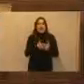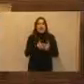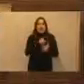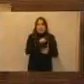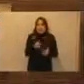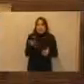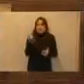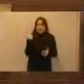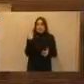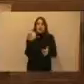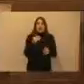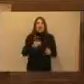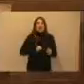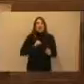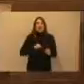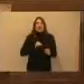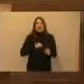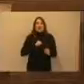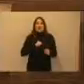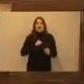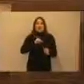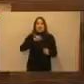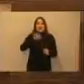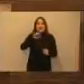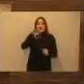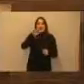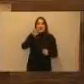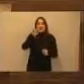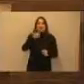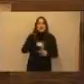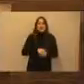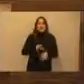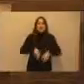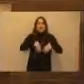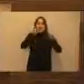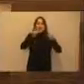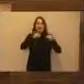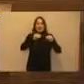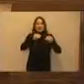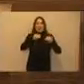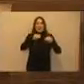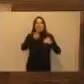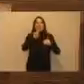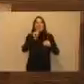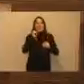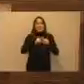meses, de la residencia Palacio de Leceñas, ex consejera del gobierno de Tini